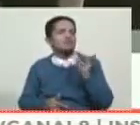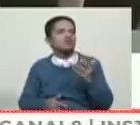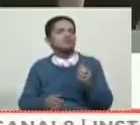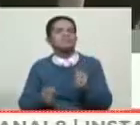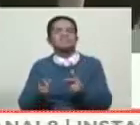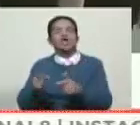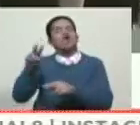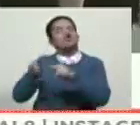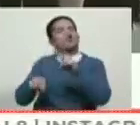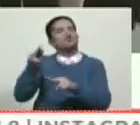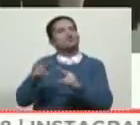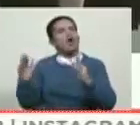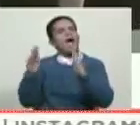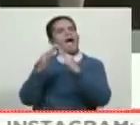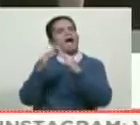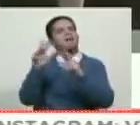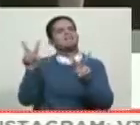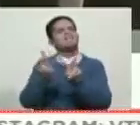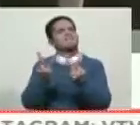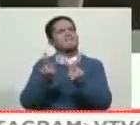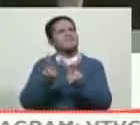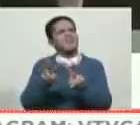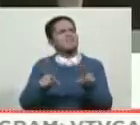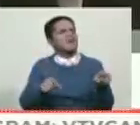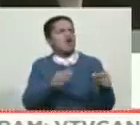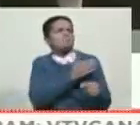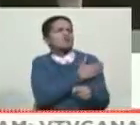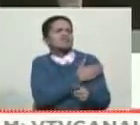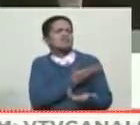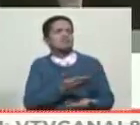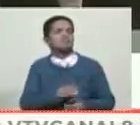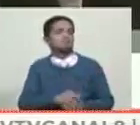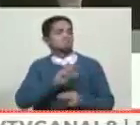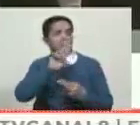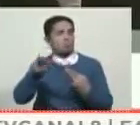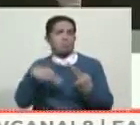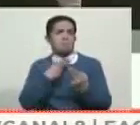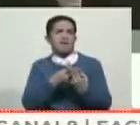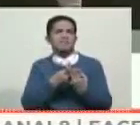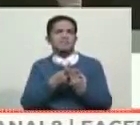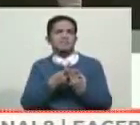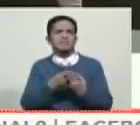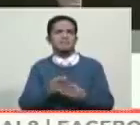de viviendas ellos? No habría más construcción de vivienda.